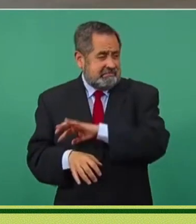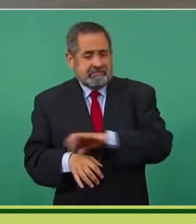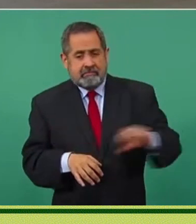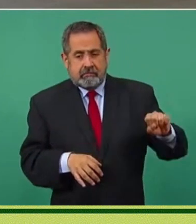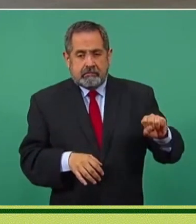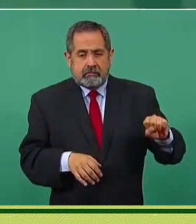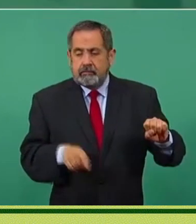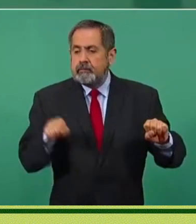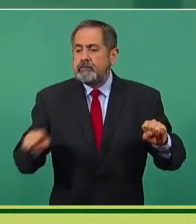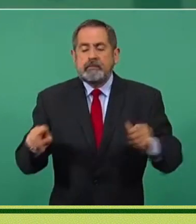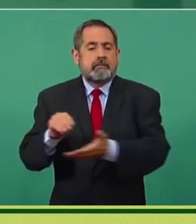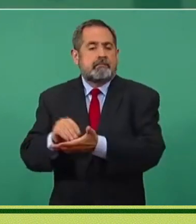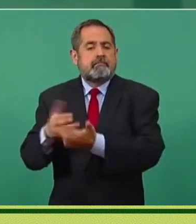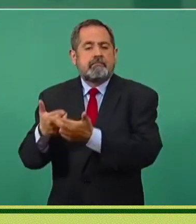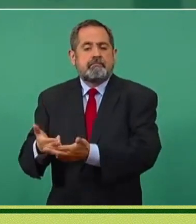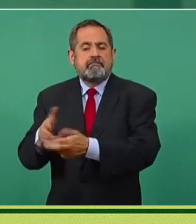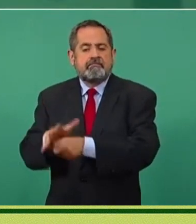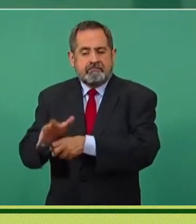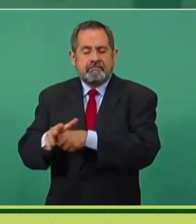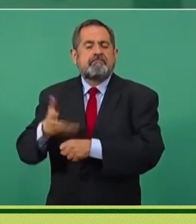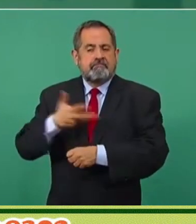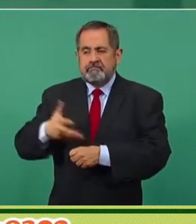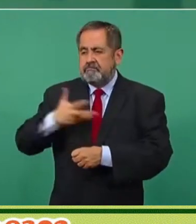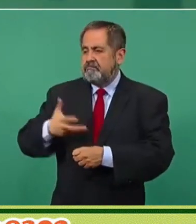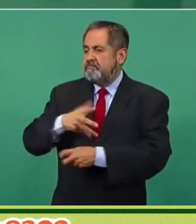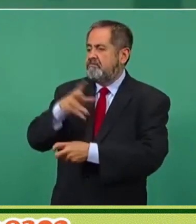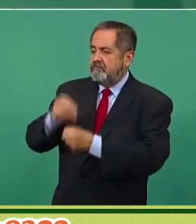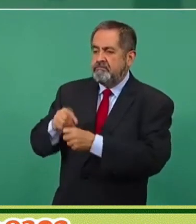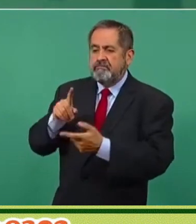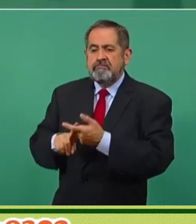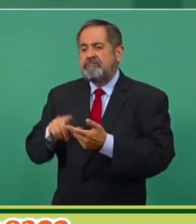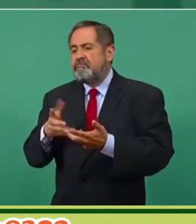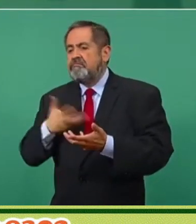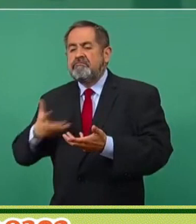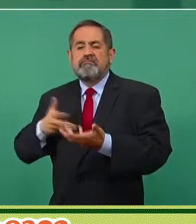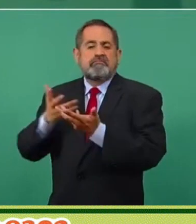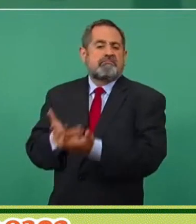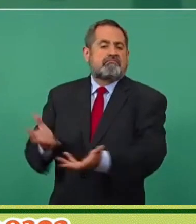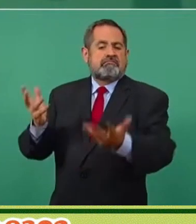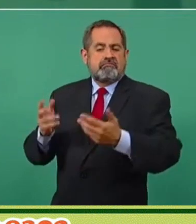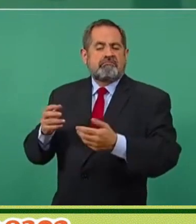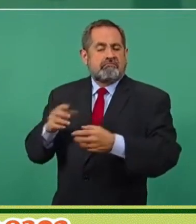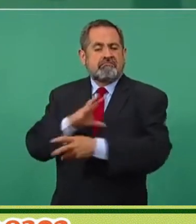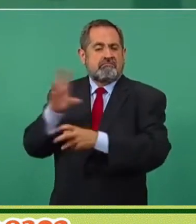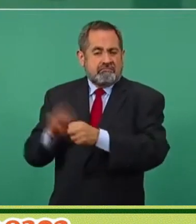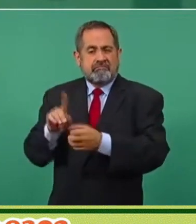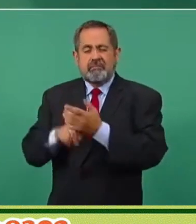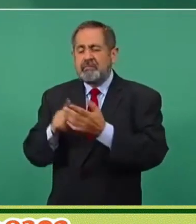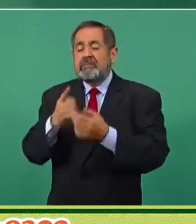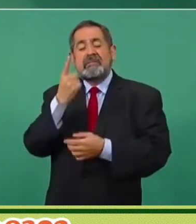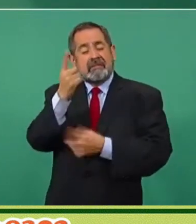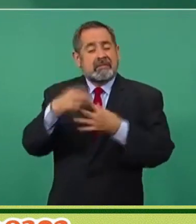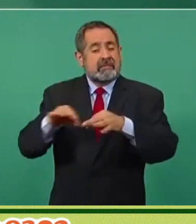y todavía hay recursos naturales, hay muchas riquezas y lo más importante, un